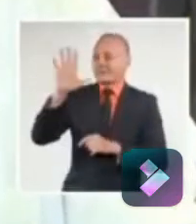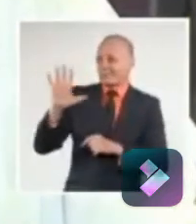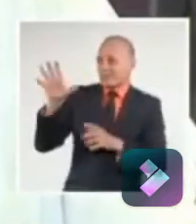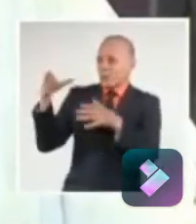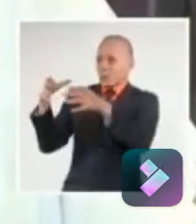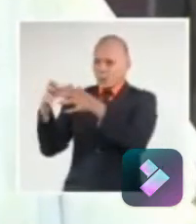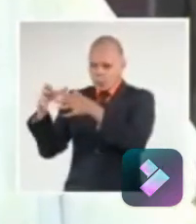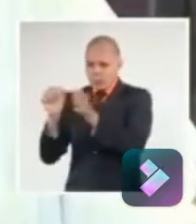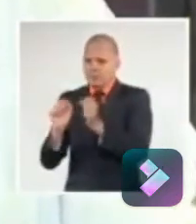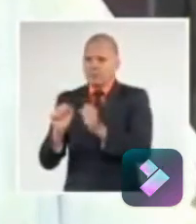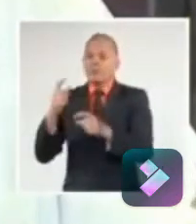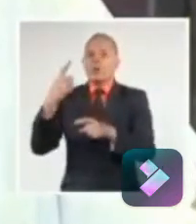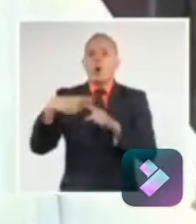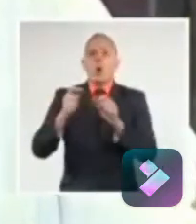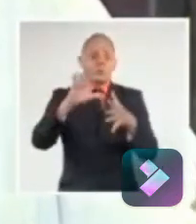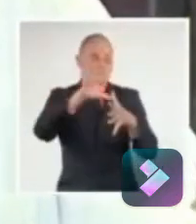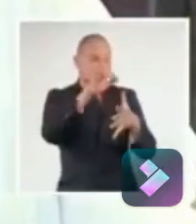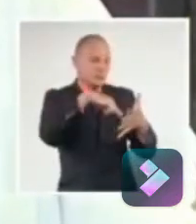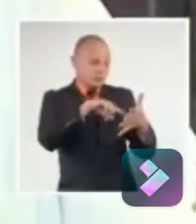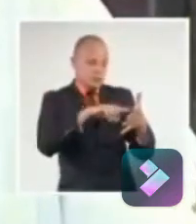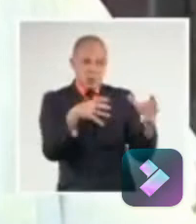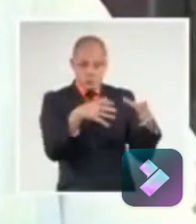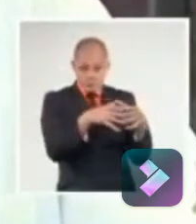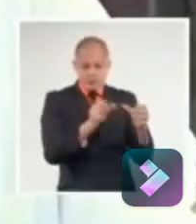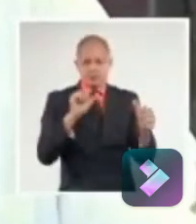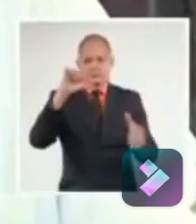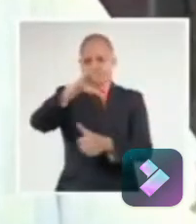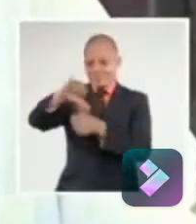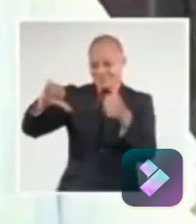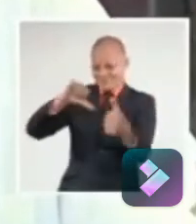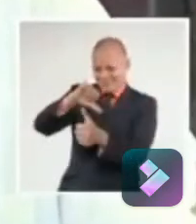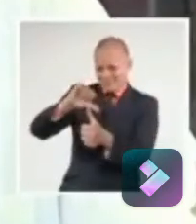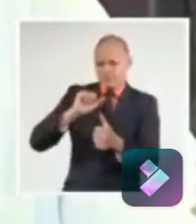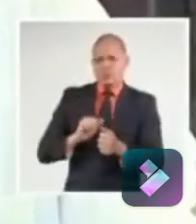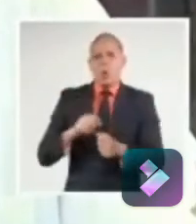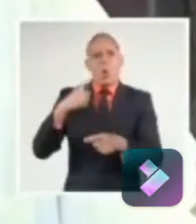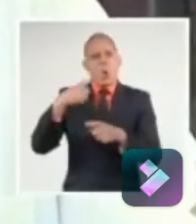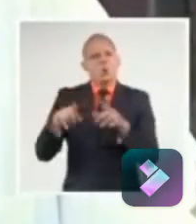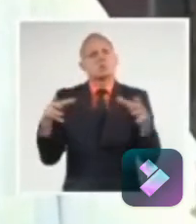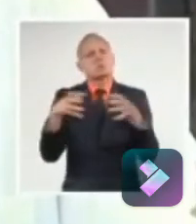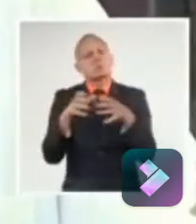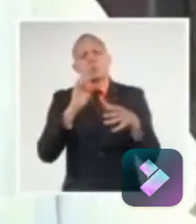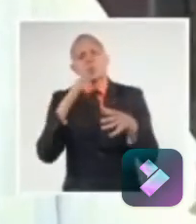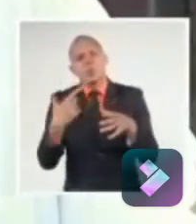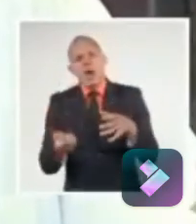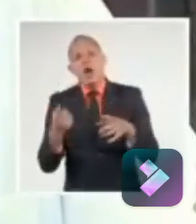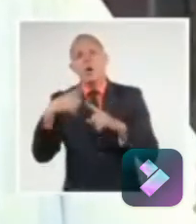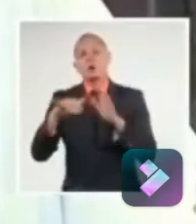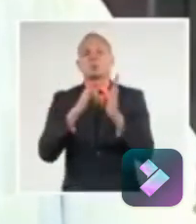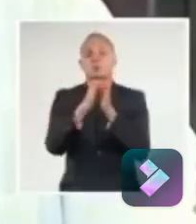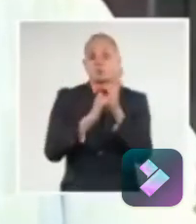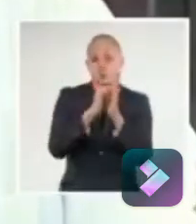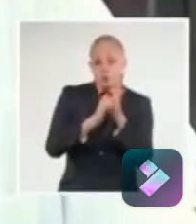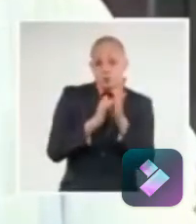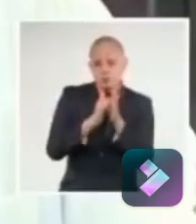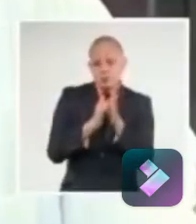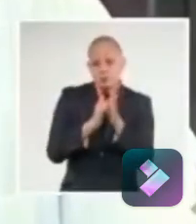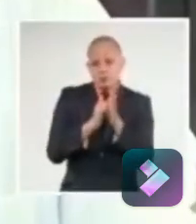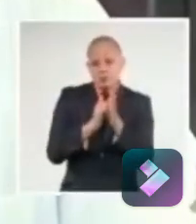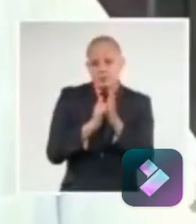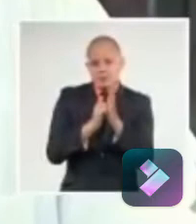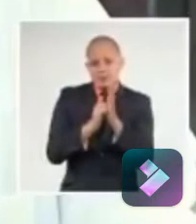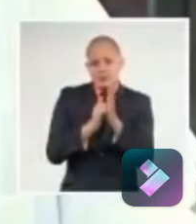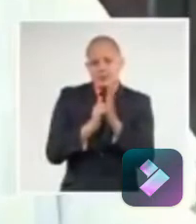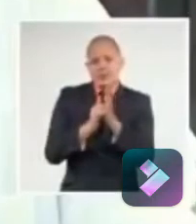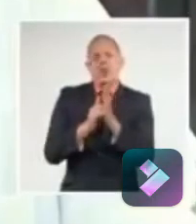cubanos residentes en América Latina y el Caribe, de conjunto con la plataforma de YouTube del